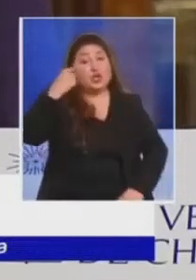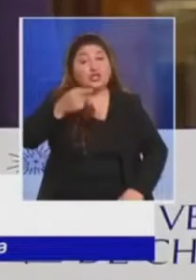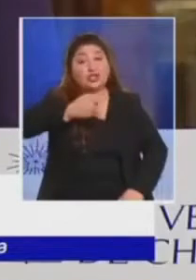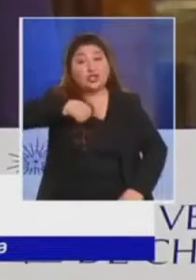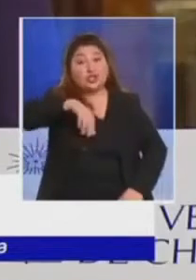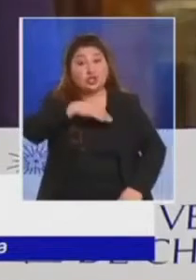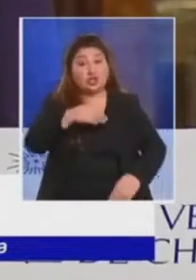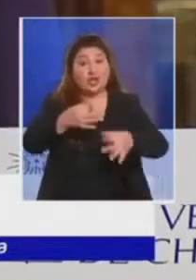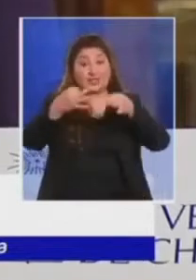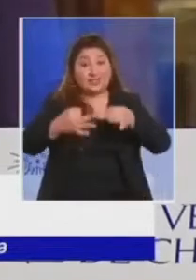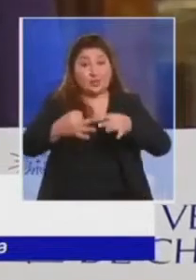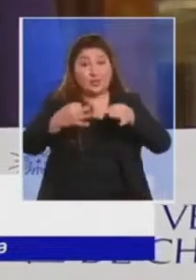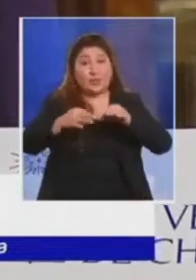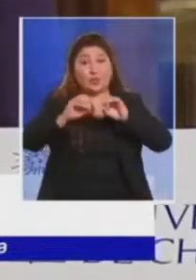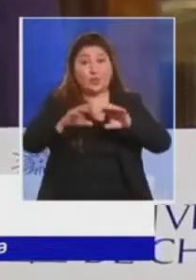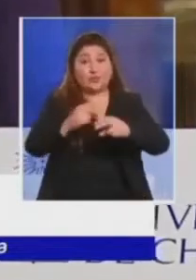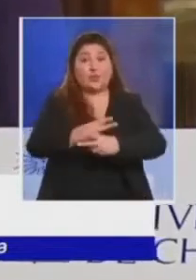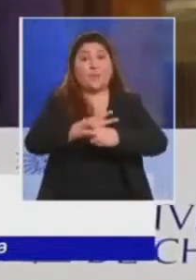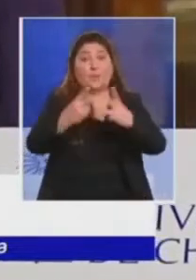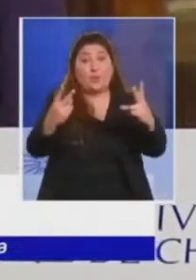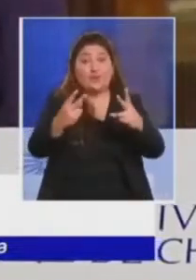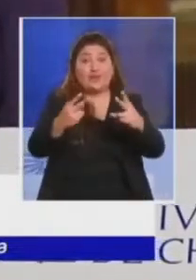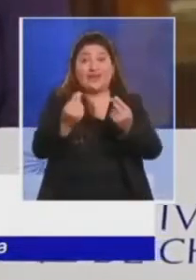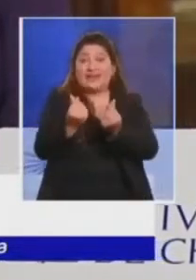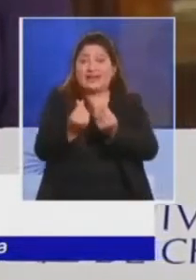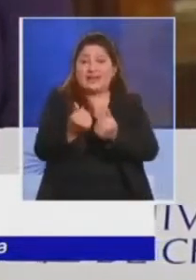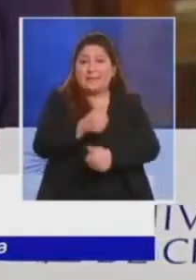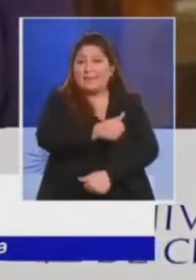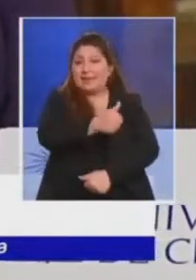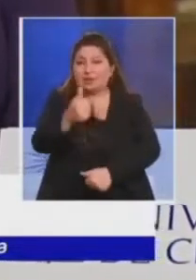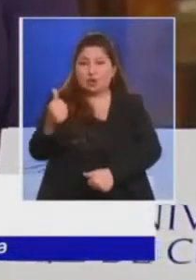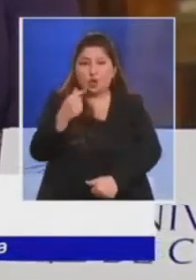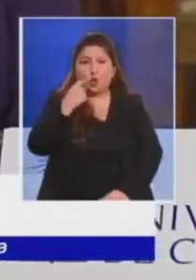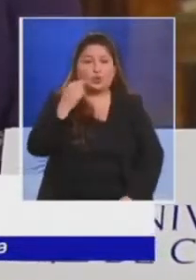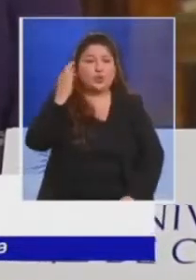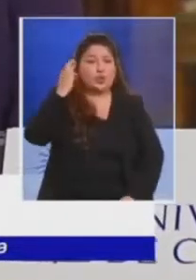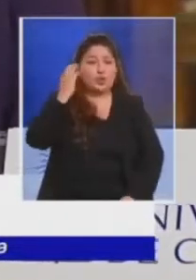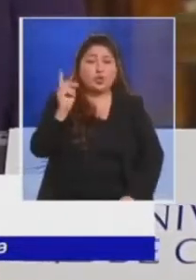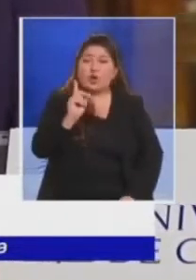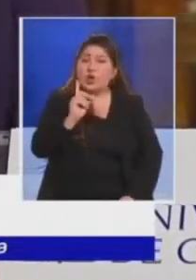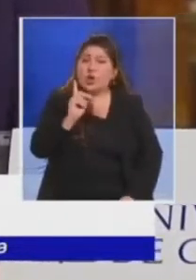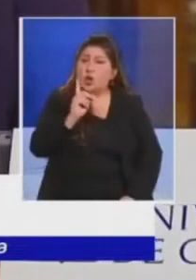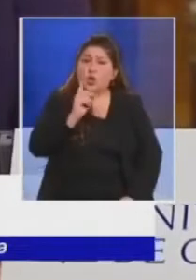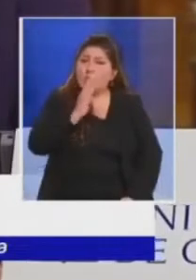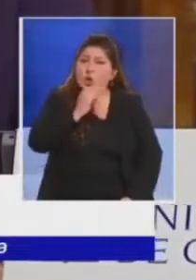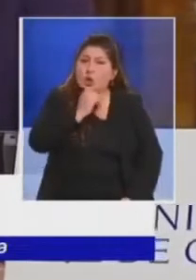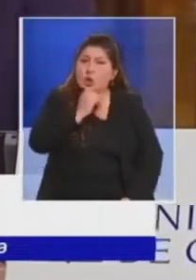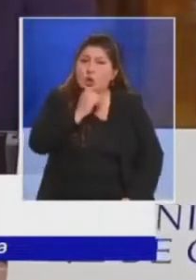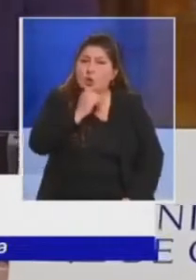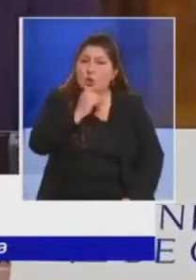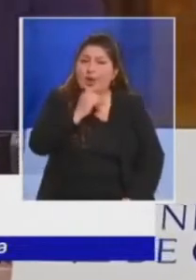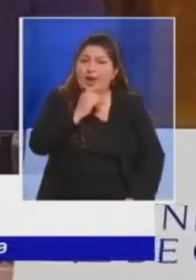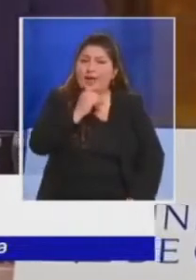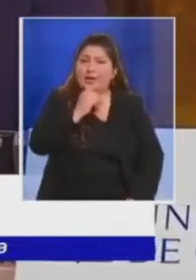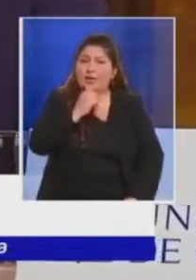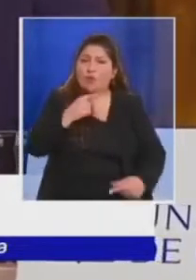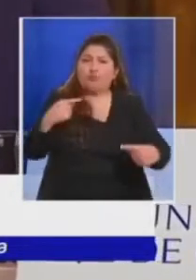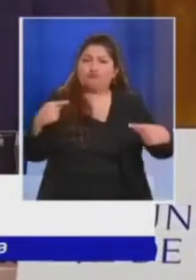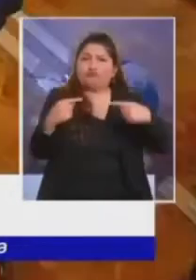y de calidad para todos y todas, no tengo ningún conflicto con el principio de libertad de educación.